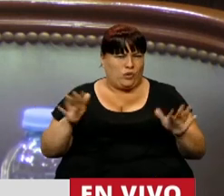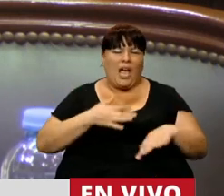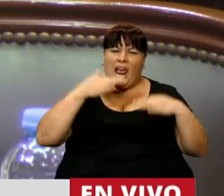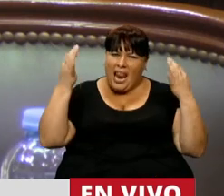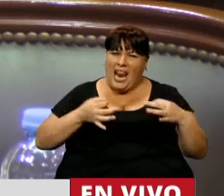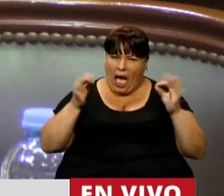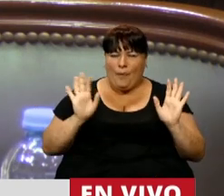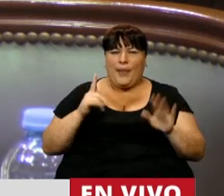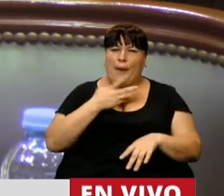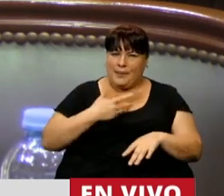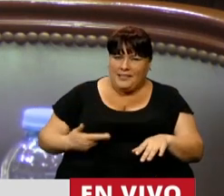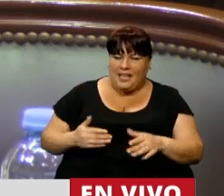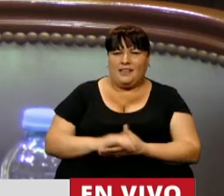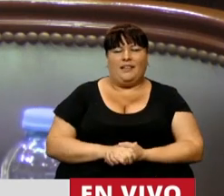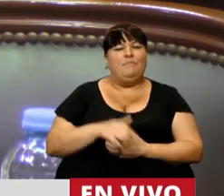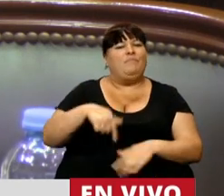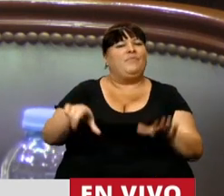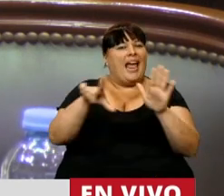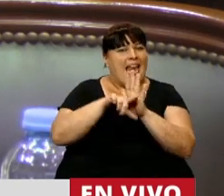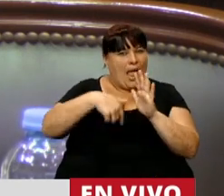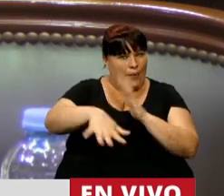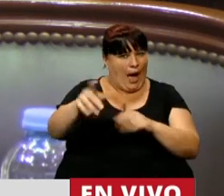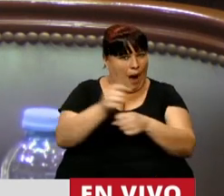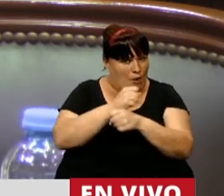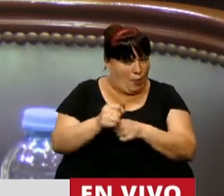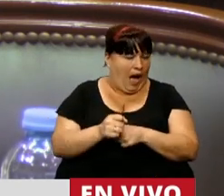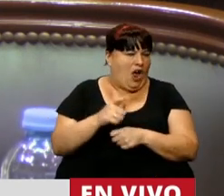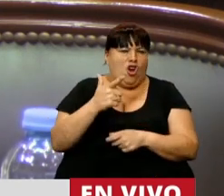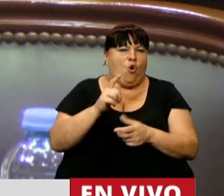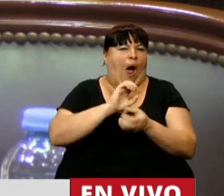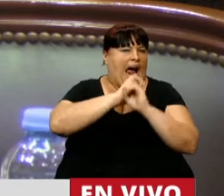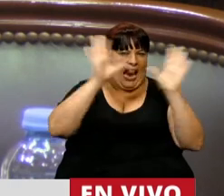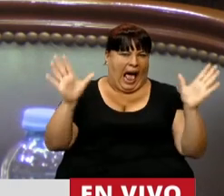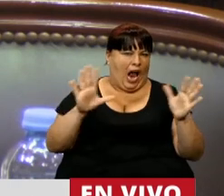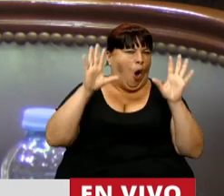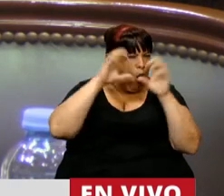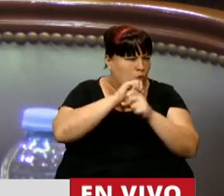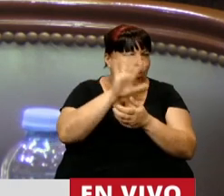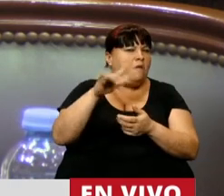Realmente, señor presidente, esta ley que hoy vamos a sancionar carece de transparencia y de